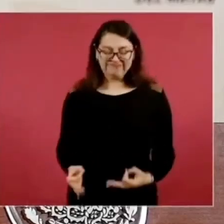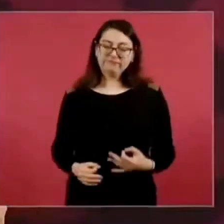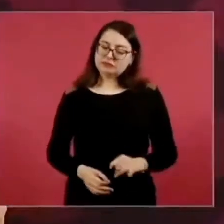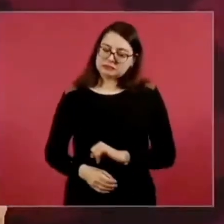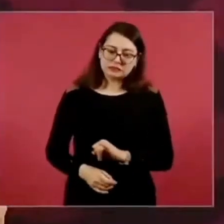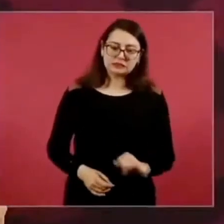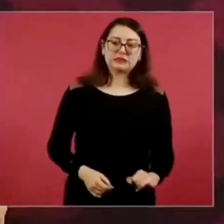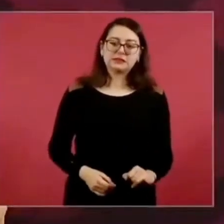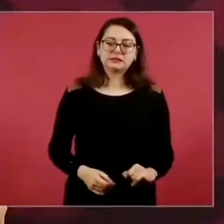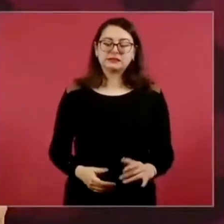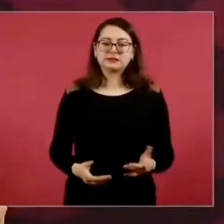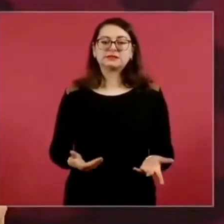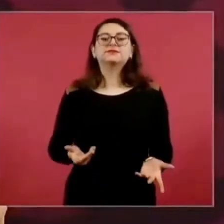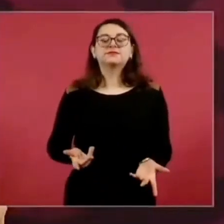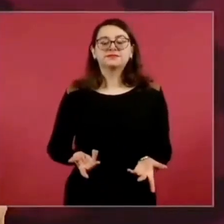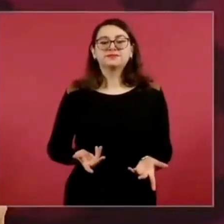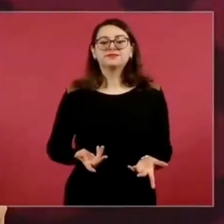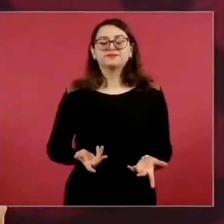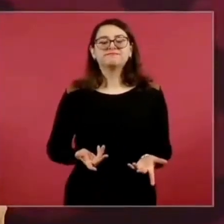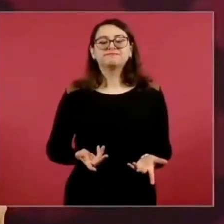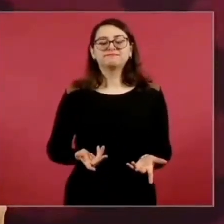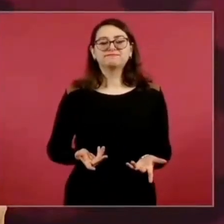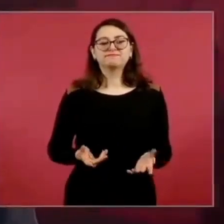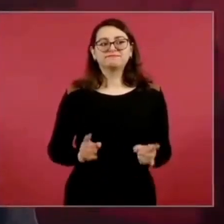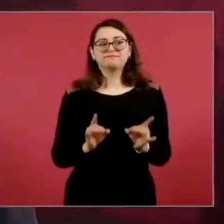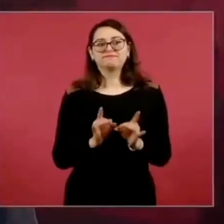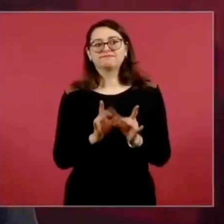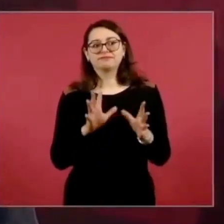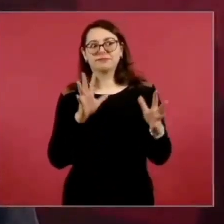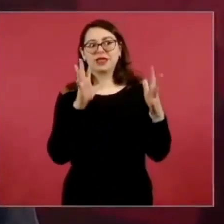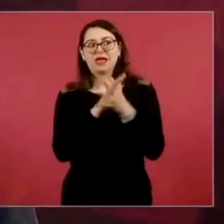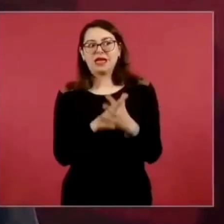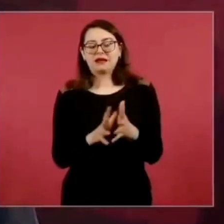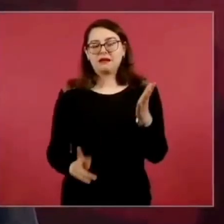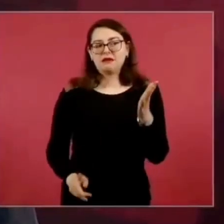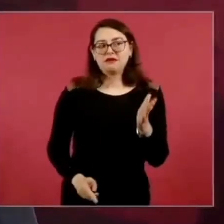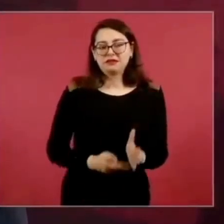se podía desatar una guerra civil.